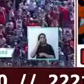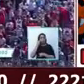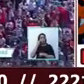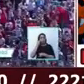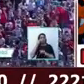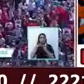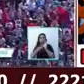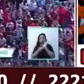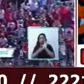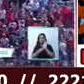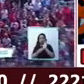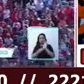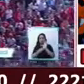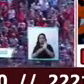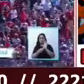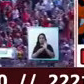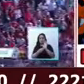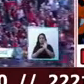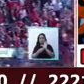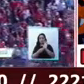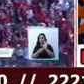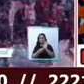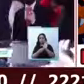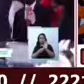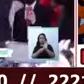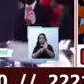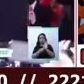Cantier Reina, que escuche a la comunidad migrante.